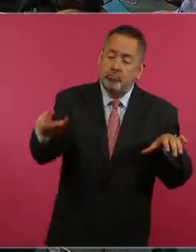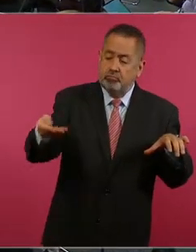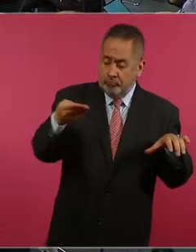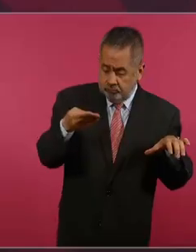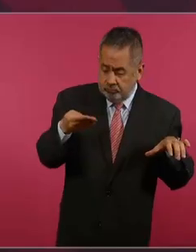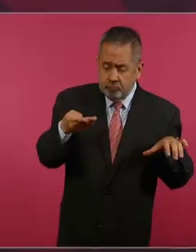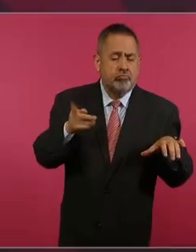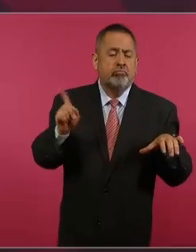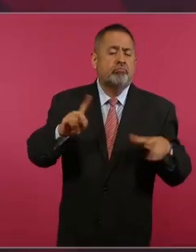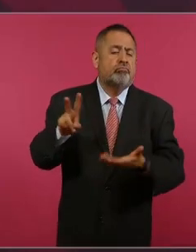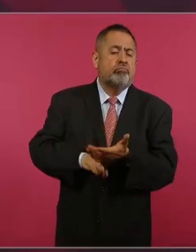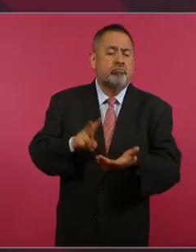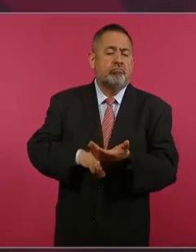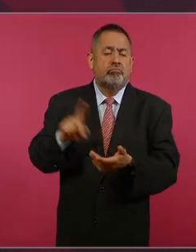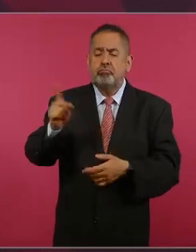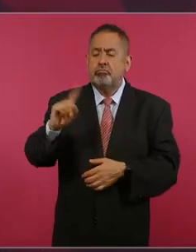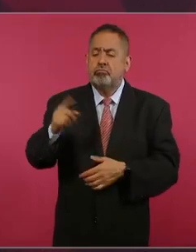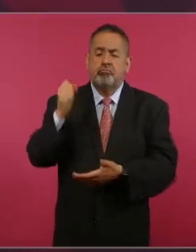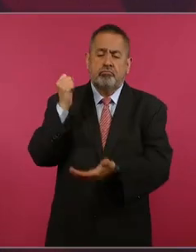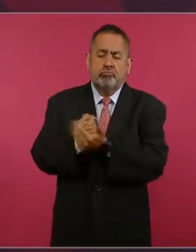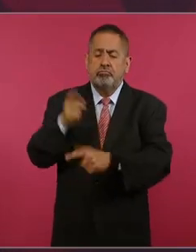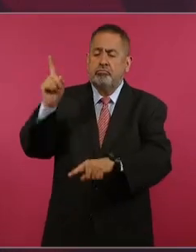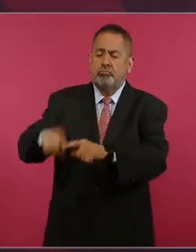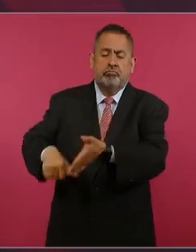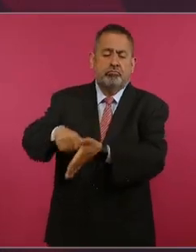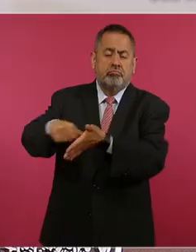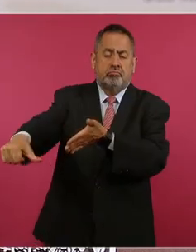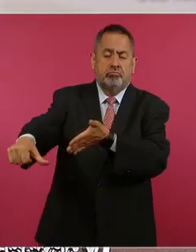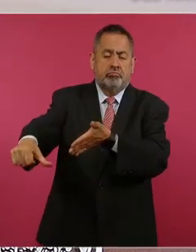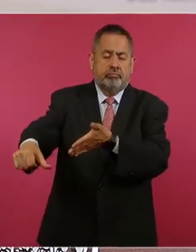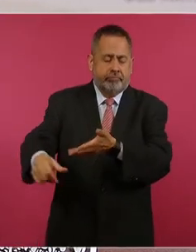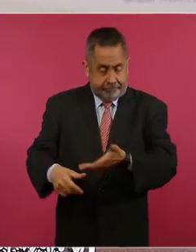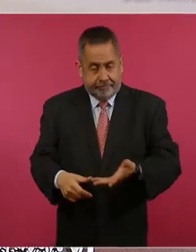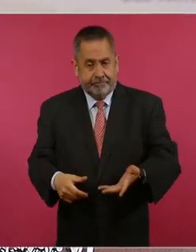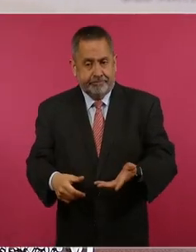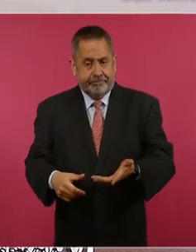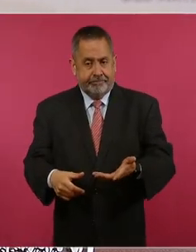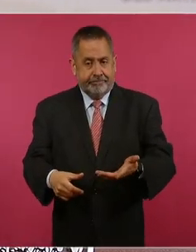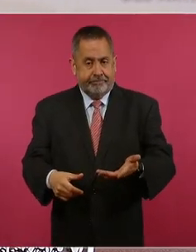no es válida y la anula